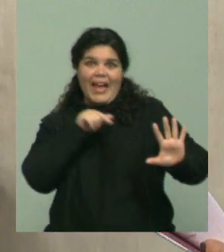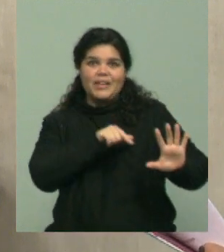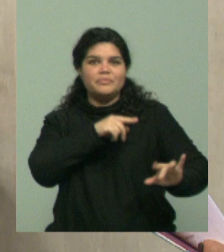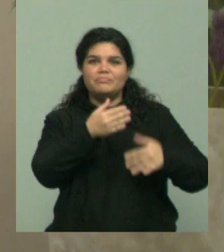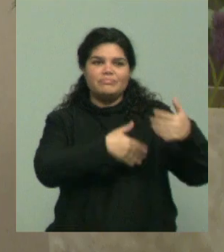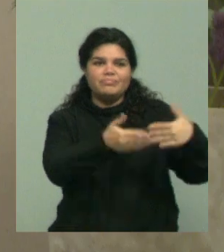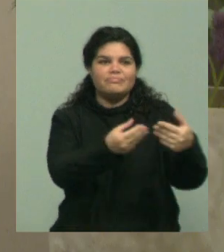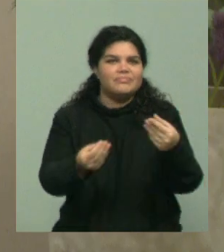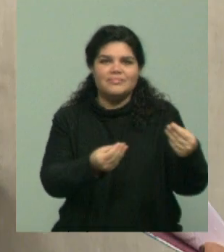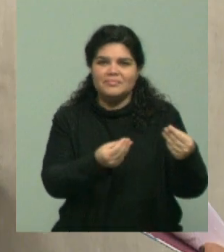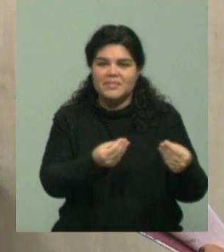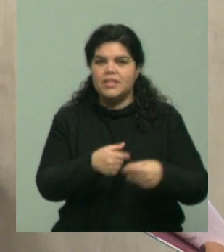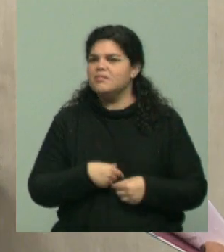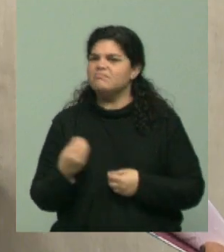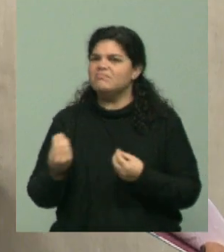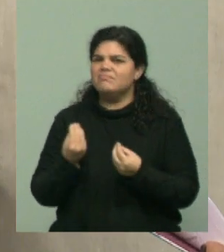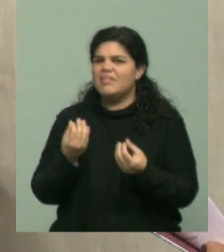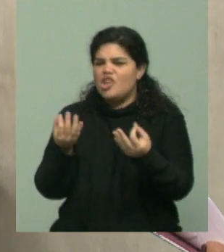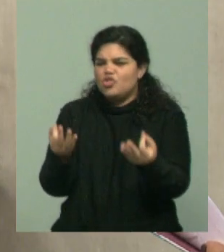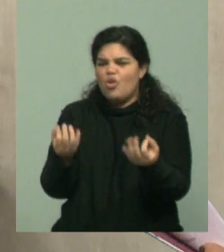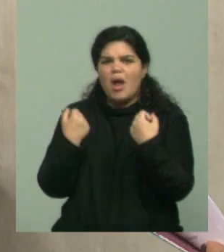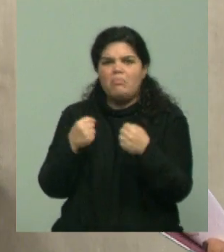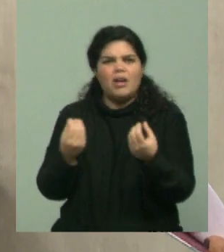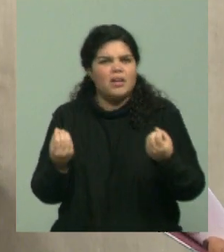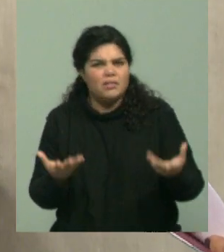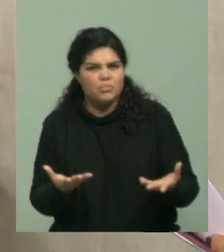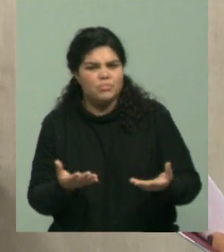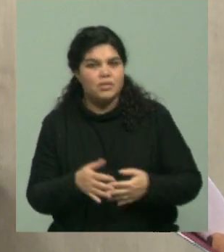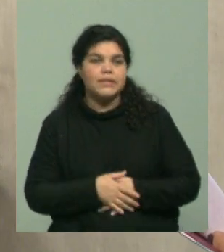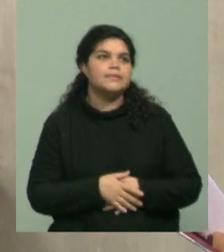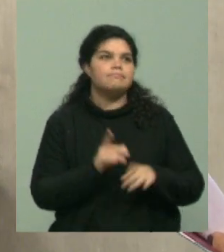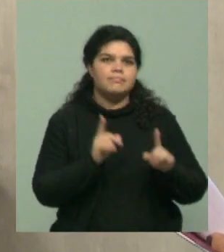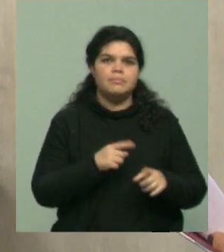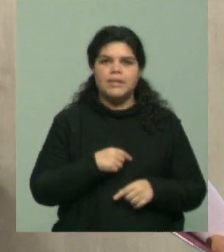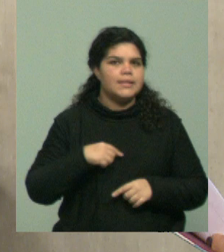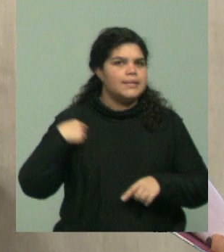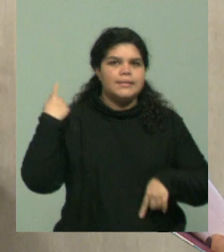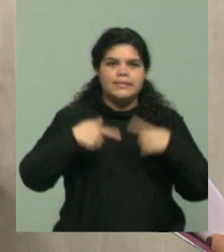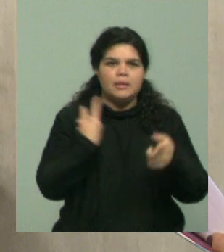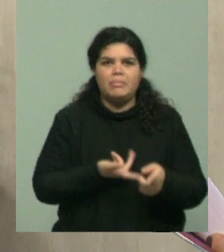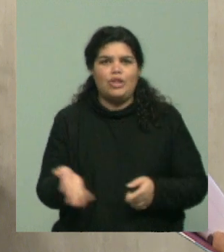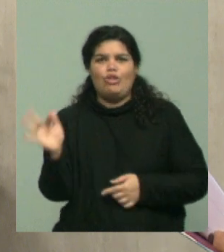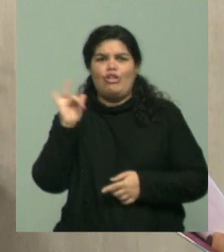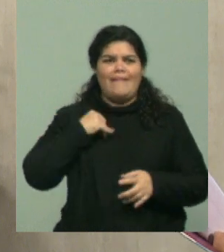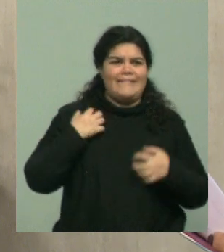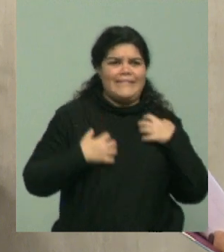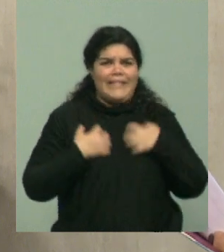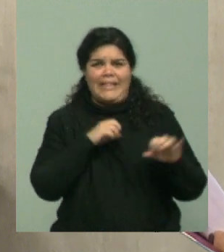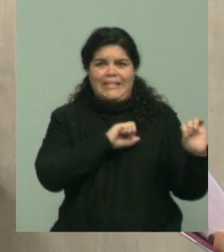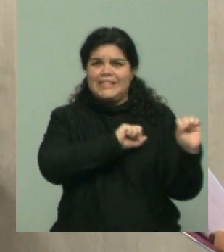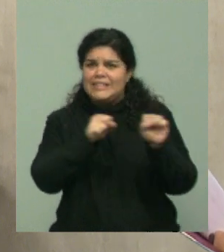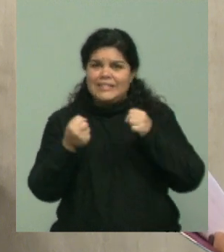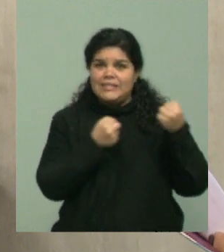Mira, ¿cuál es el objetivo? Lo primero es porque quieren relajarse un poco. Sí. El estrés cotidiano por ahí es como que nos abruma.